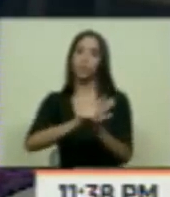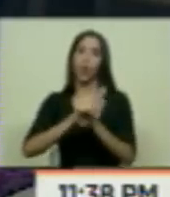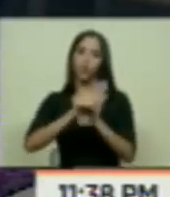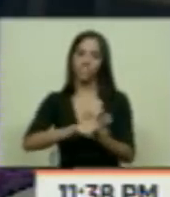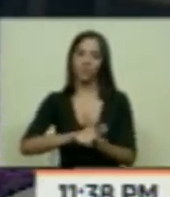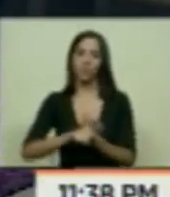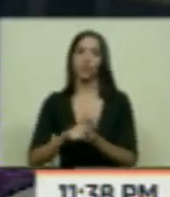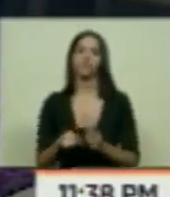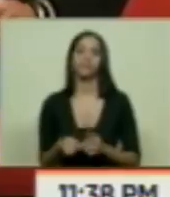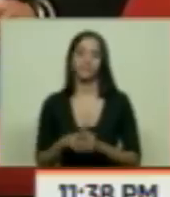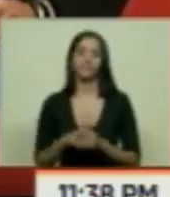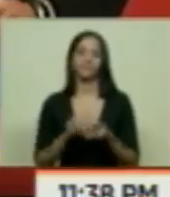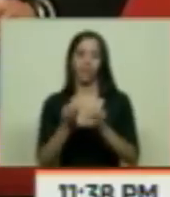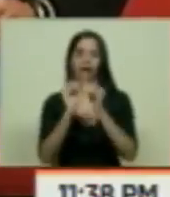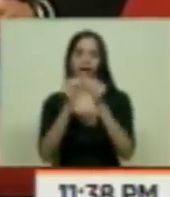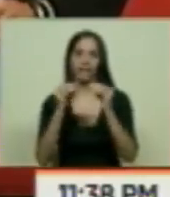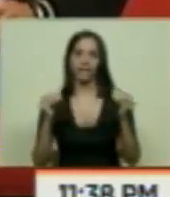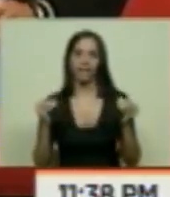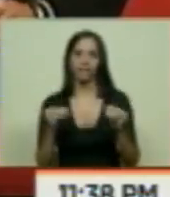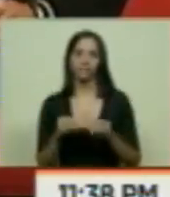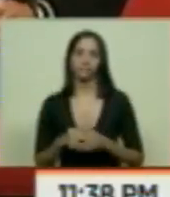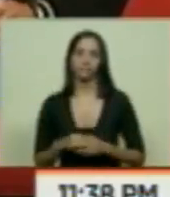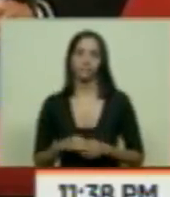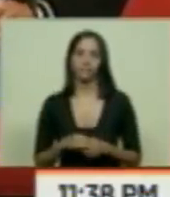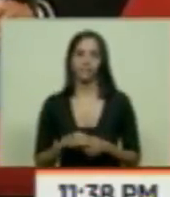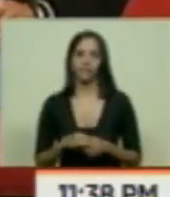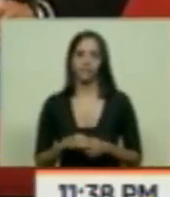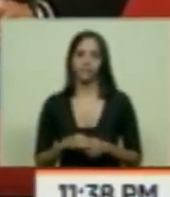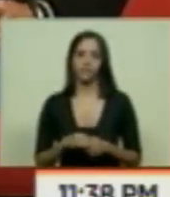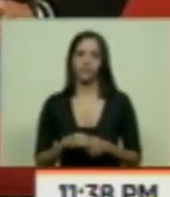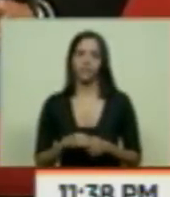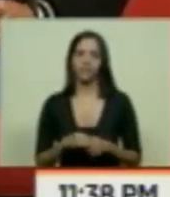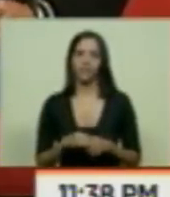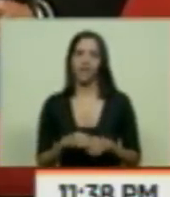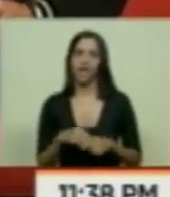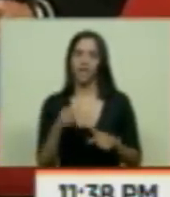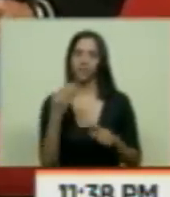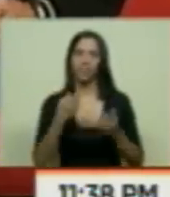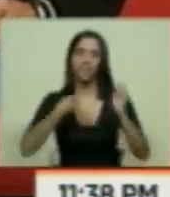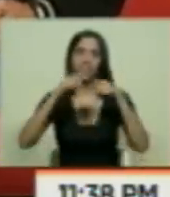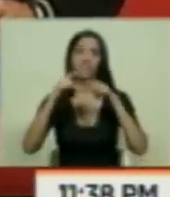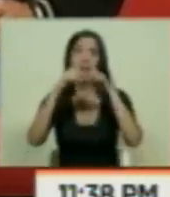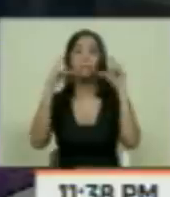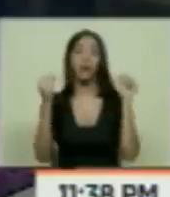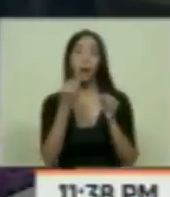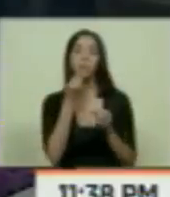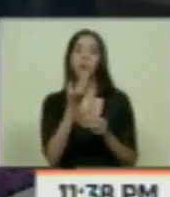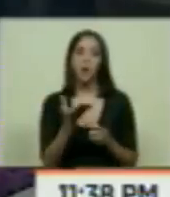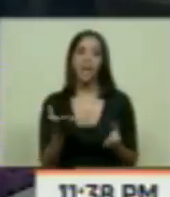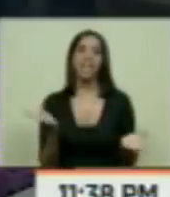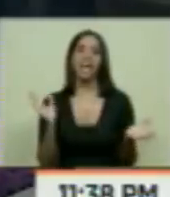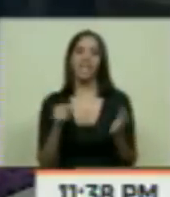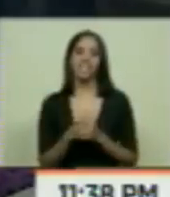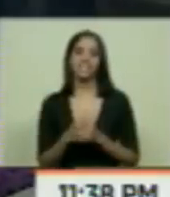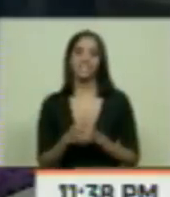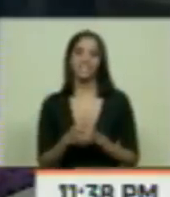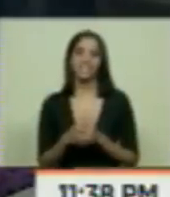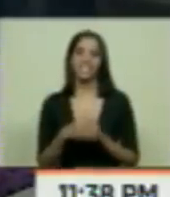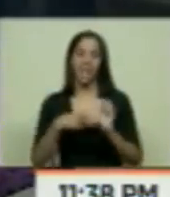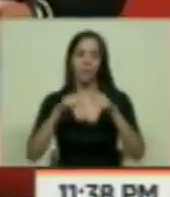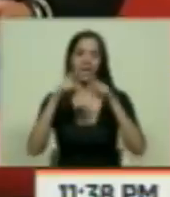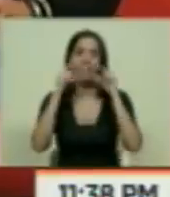La de los símbolos. Esa redonda. No, está León Dros. Está el barrio León Dros enfrente, donde es de las empanadas bien buenas. La empanada del